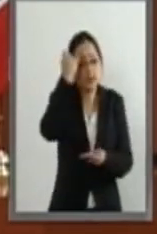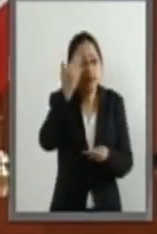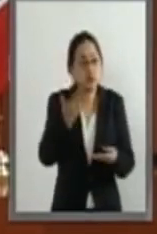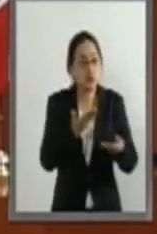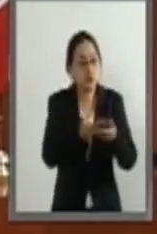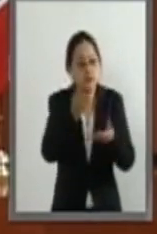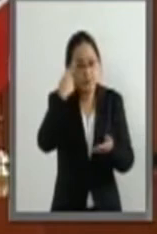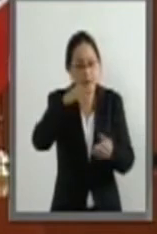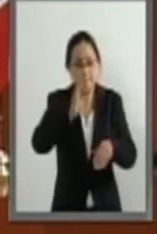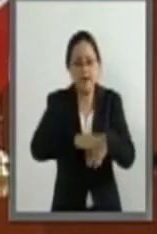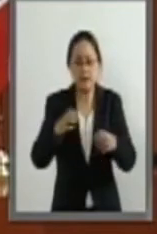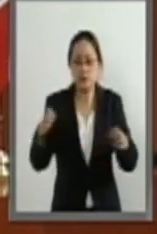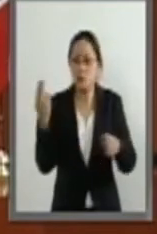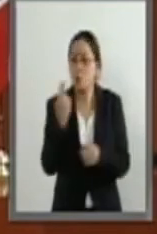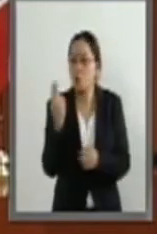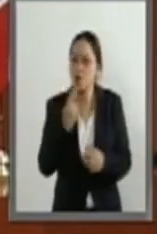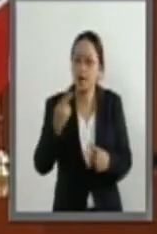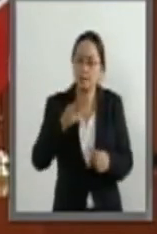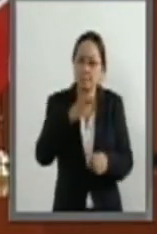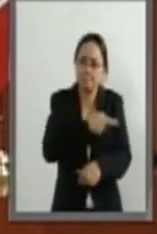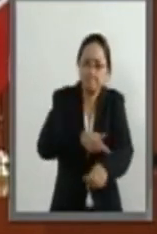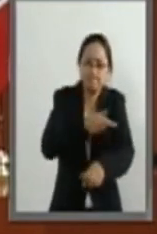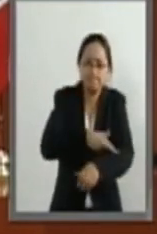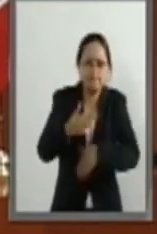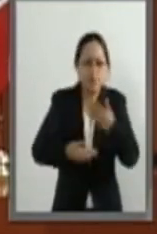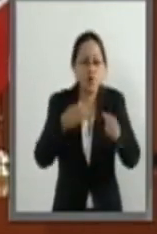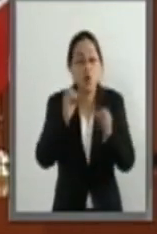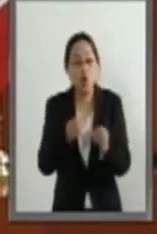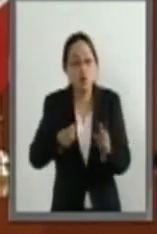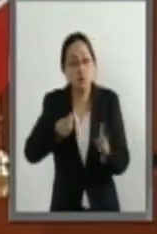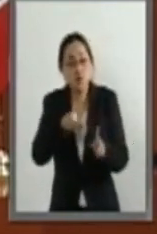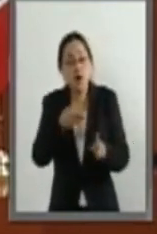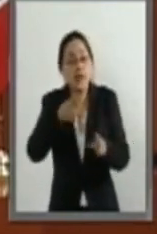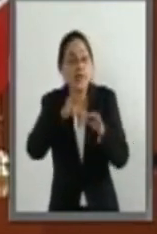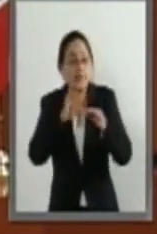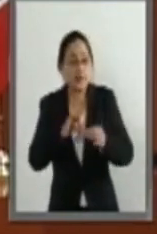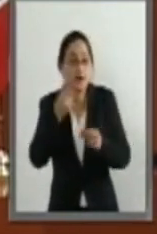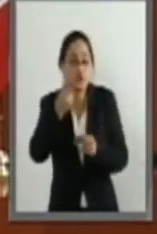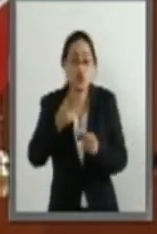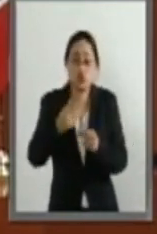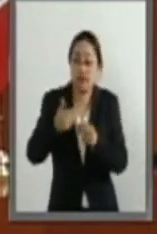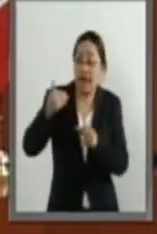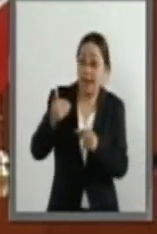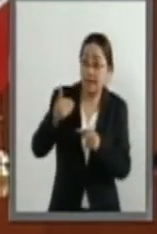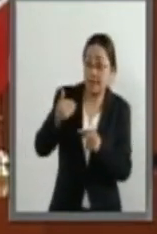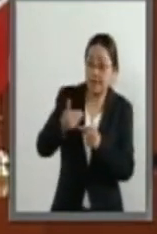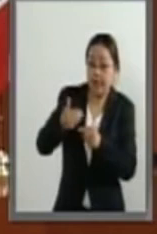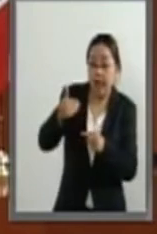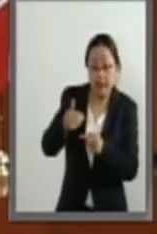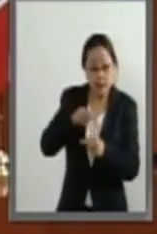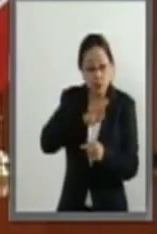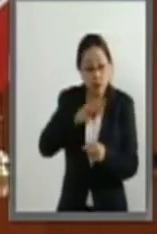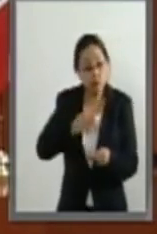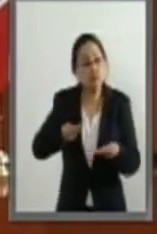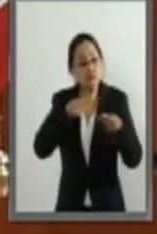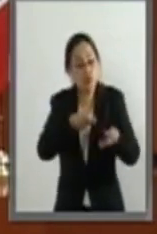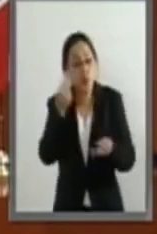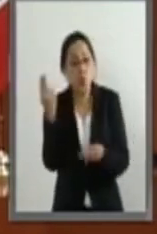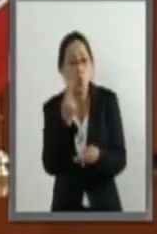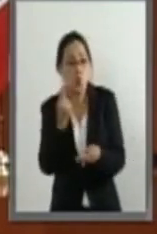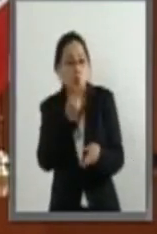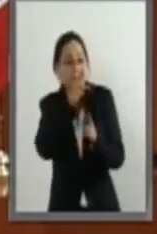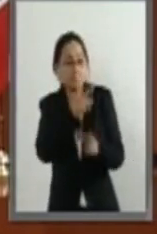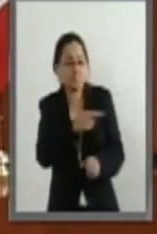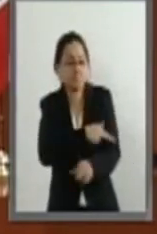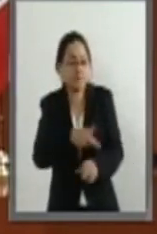trámite preferente o señalar con tal carácter hasta 2 que hubiese presentado en periodos anteriores, cuando estén